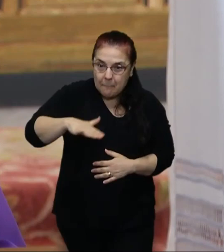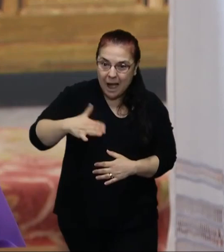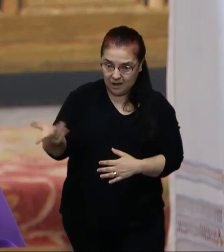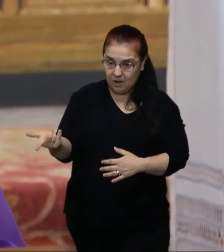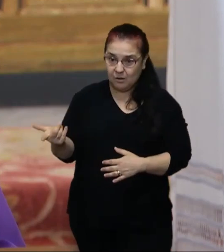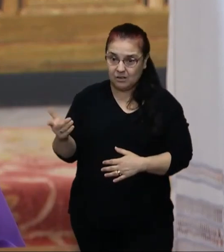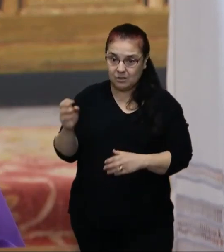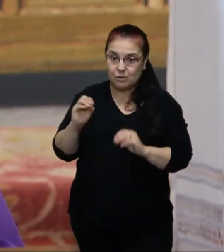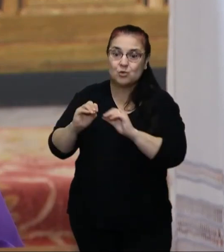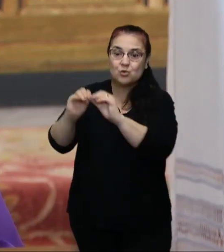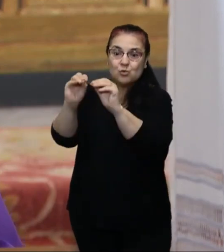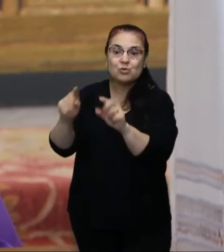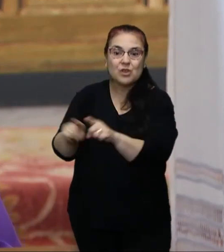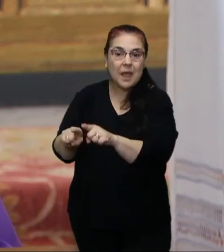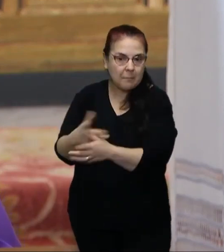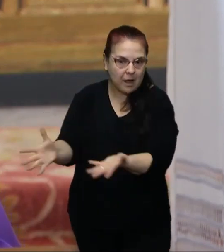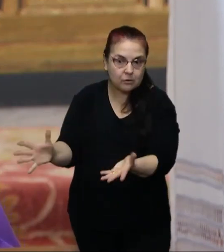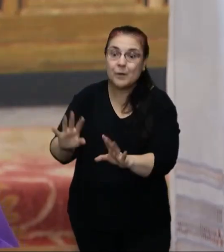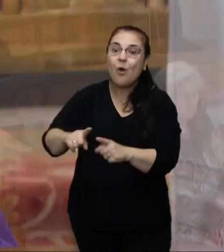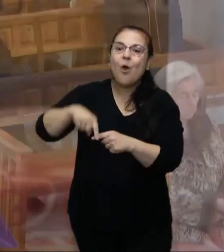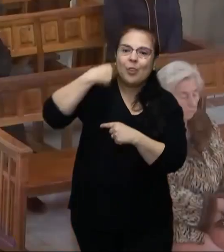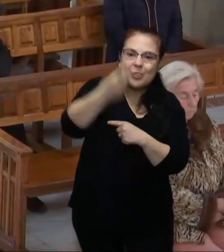de la que va a sacar bienes.